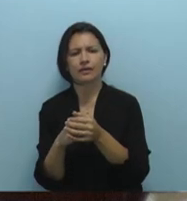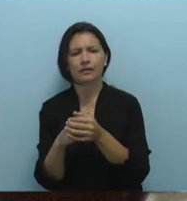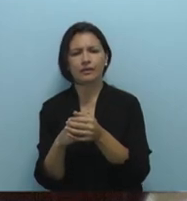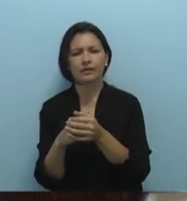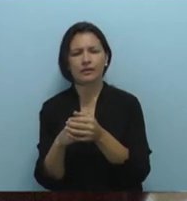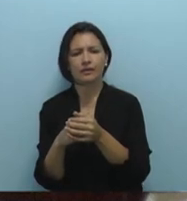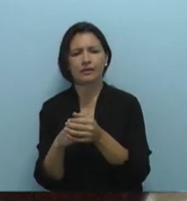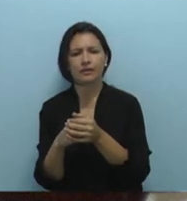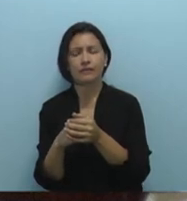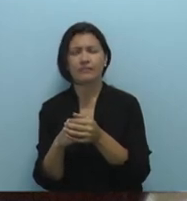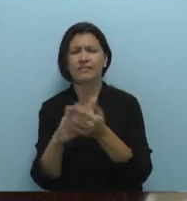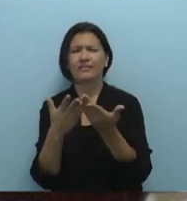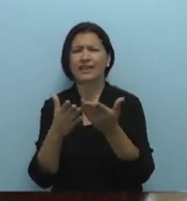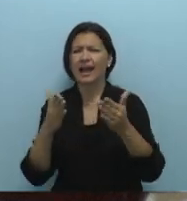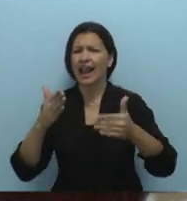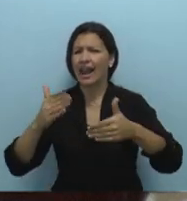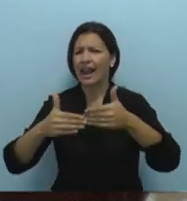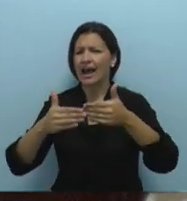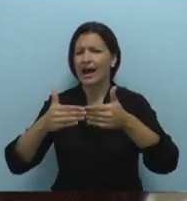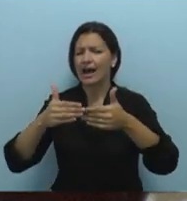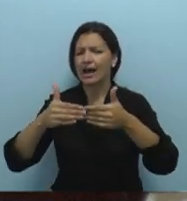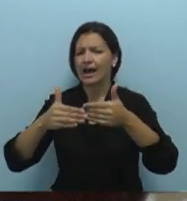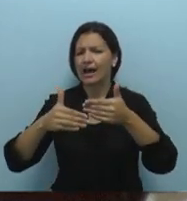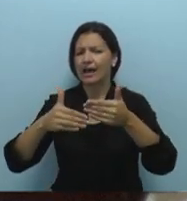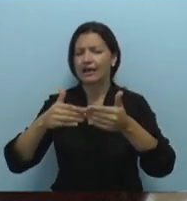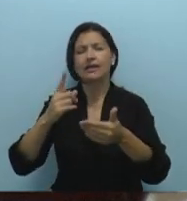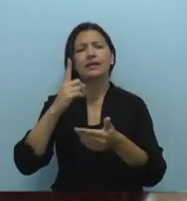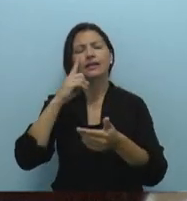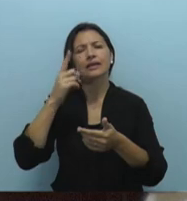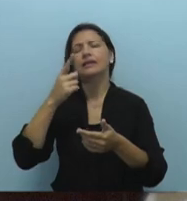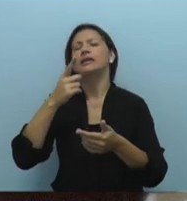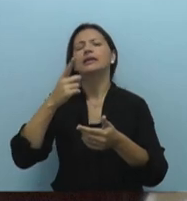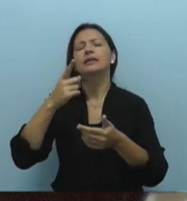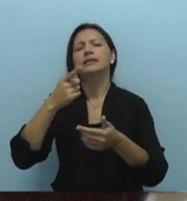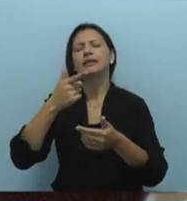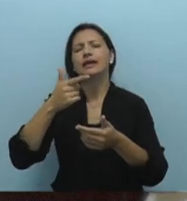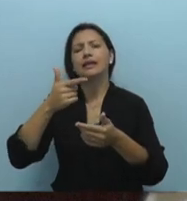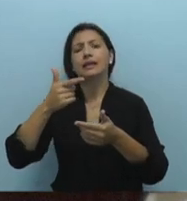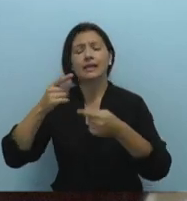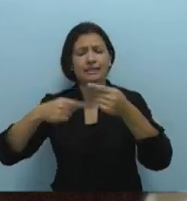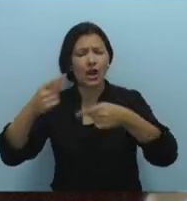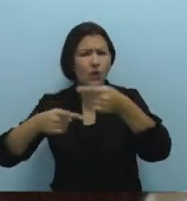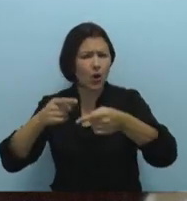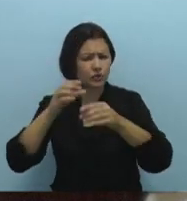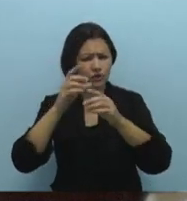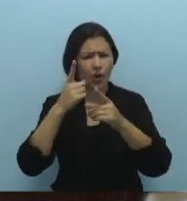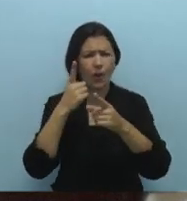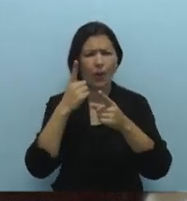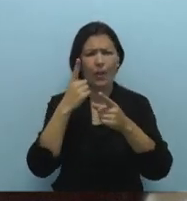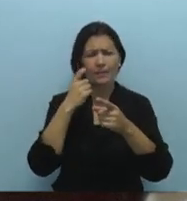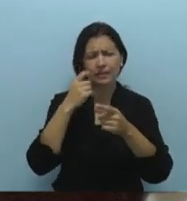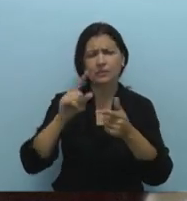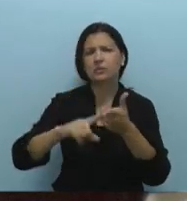el Desarrollo Tecnológico y la Innovación, o sea, la agencia I+D+I, y también por la renuncia de su presidenta,